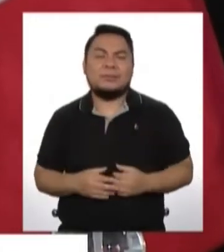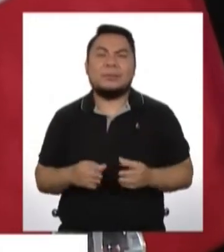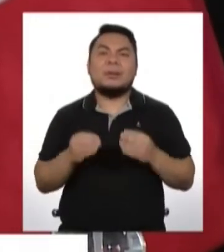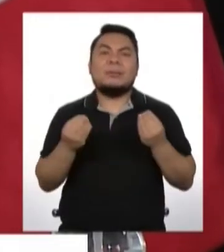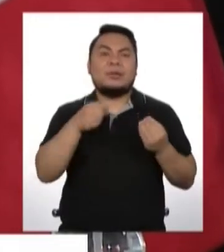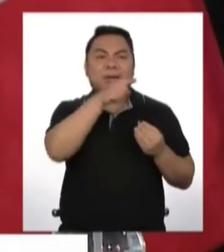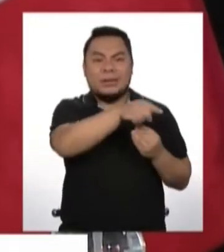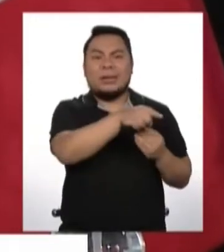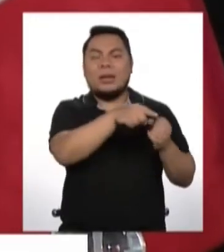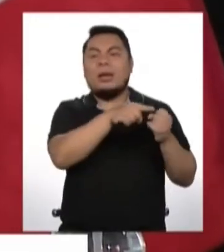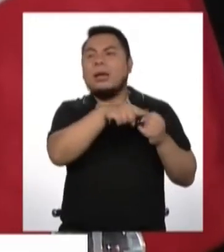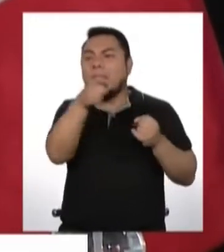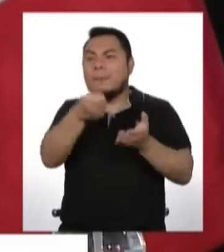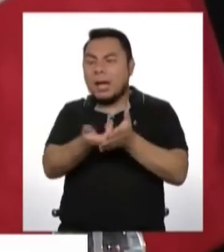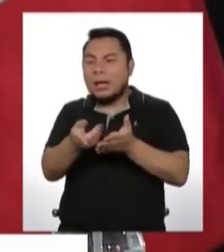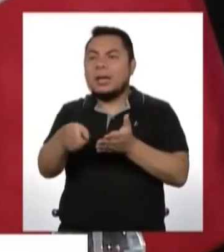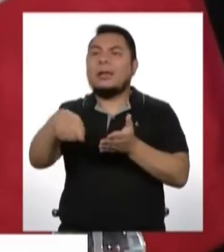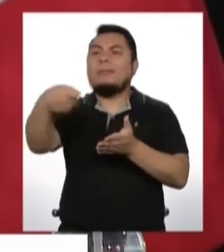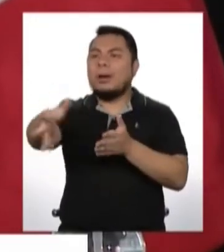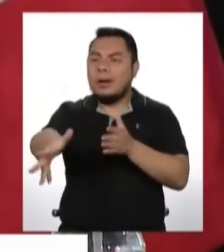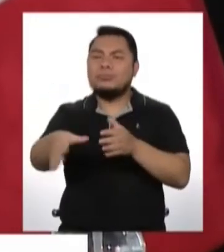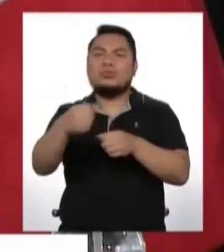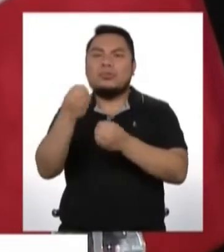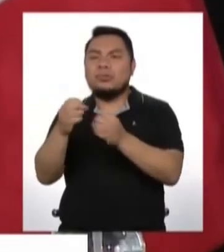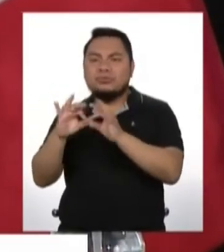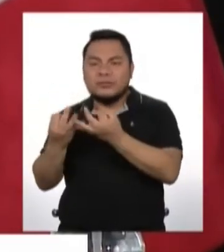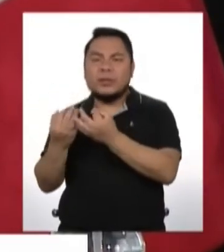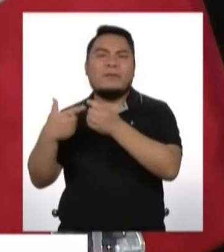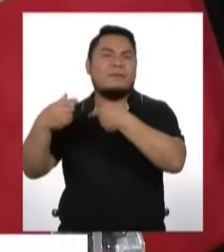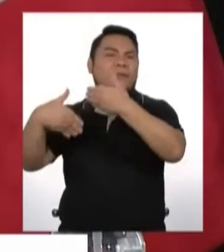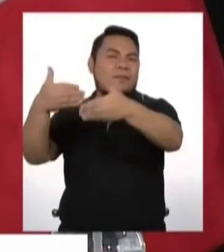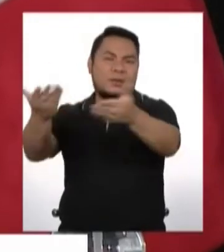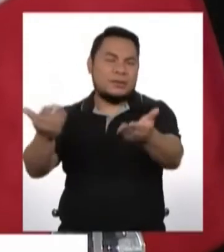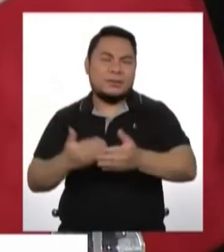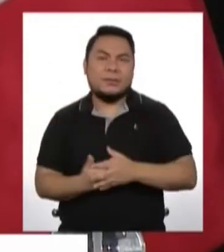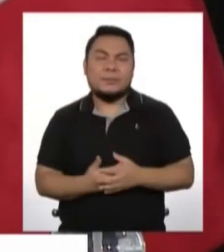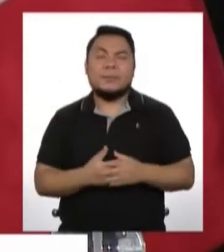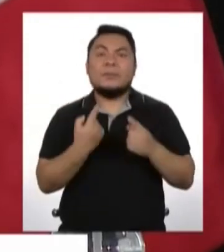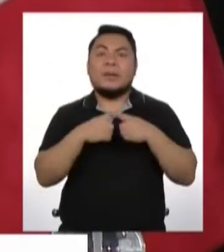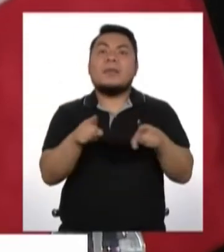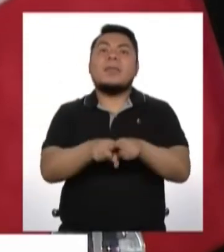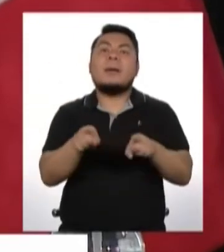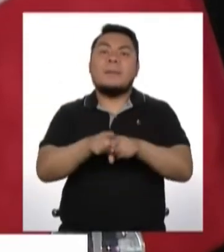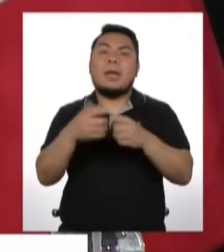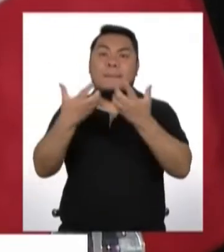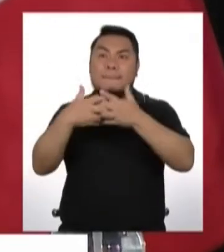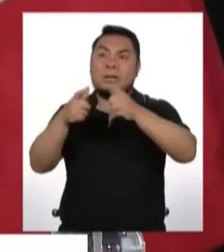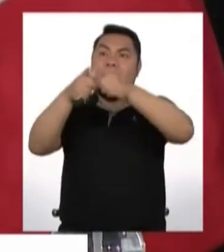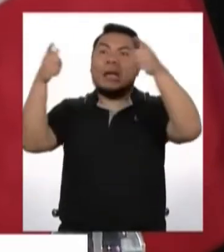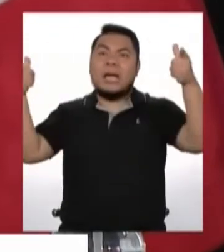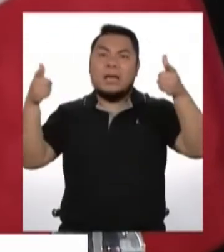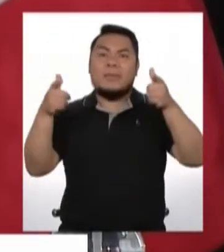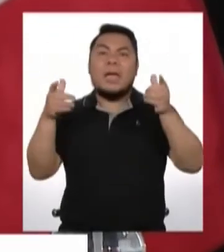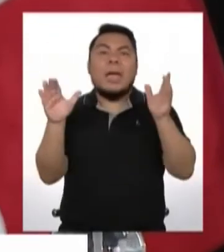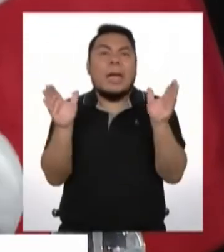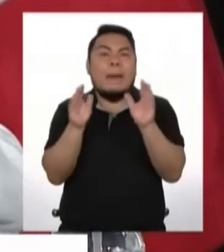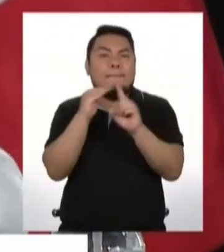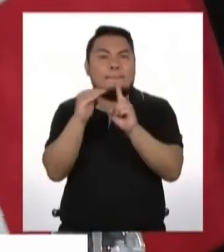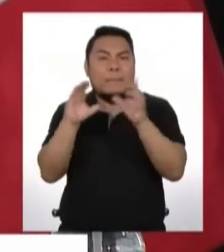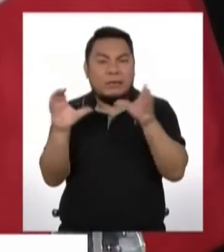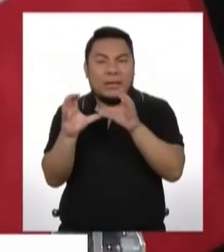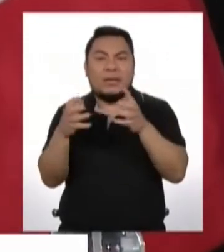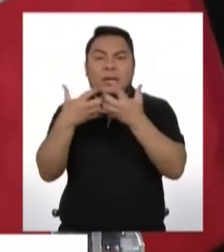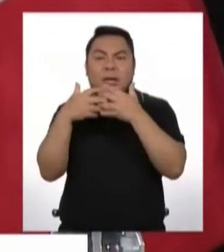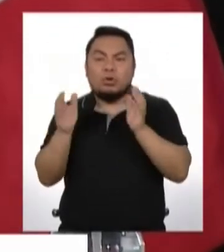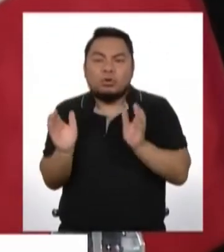en cascada, vamos atendiendo, pero también va directamente a la grande, a la mediana, a la pequeña, a la micro. Los